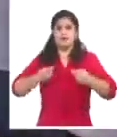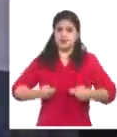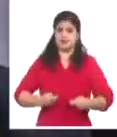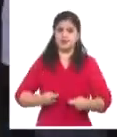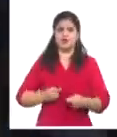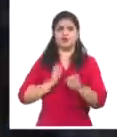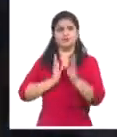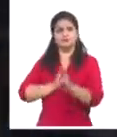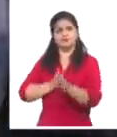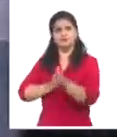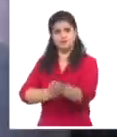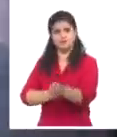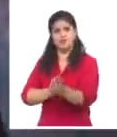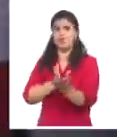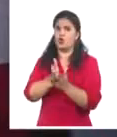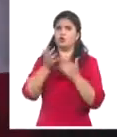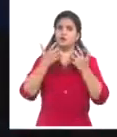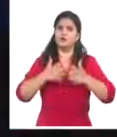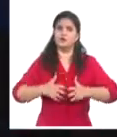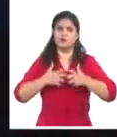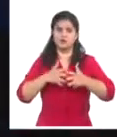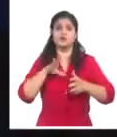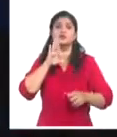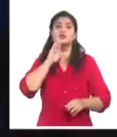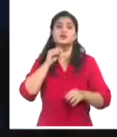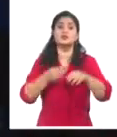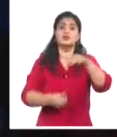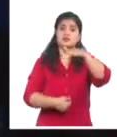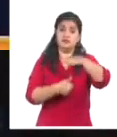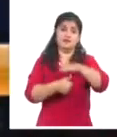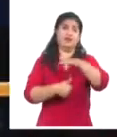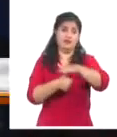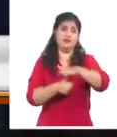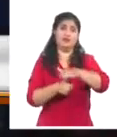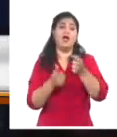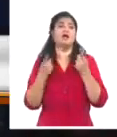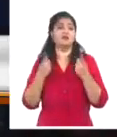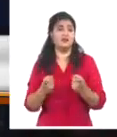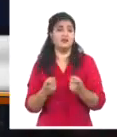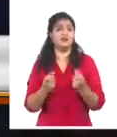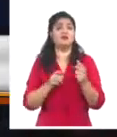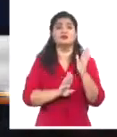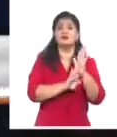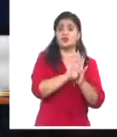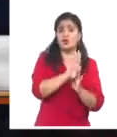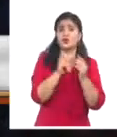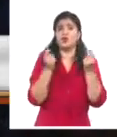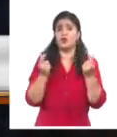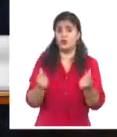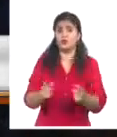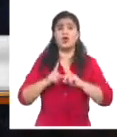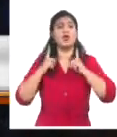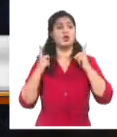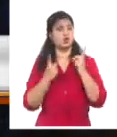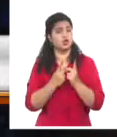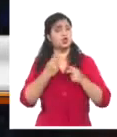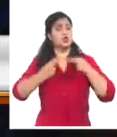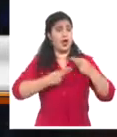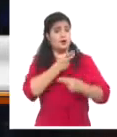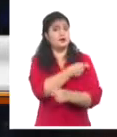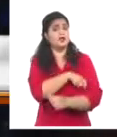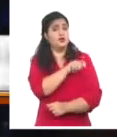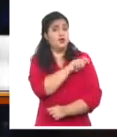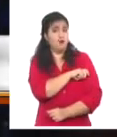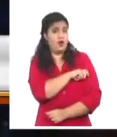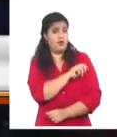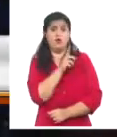desarrollo. Como dijo el presidente, es vital que el desarrollo de la economía, de lo que seamos capaces de incorporar